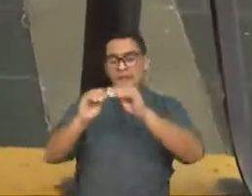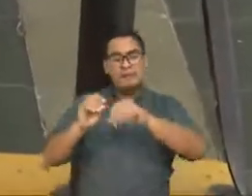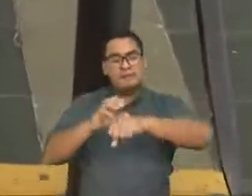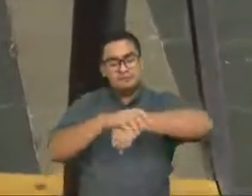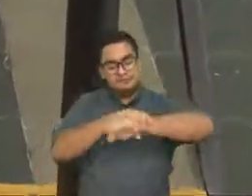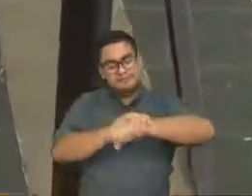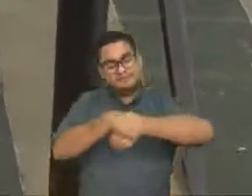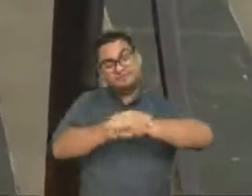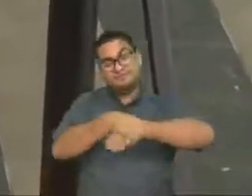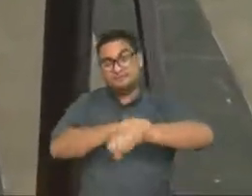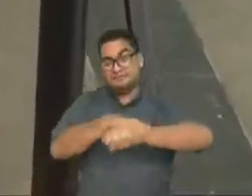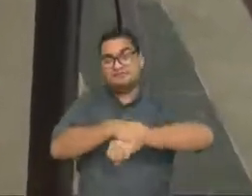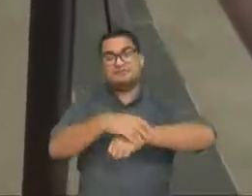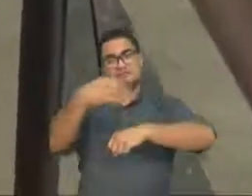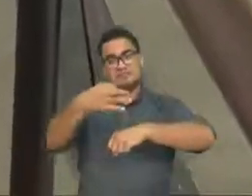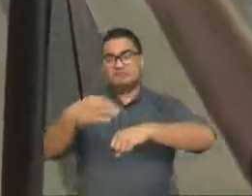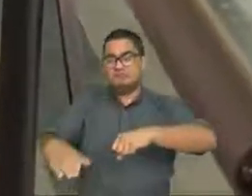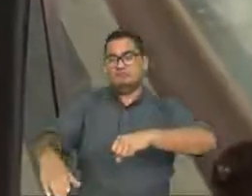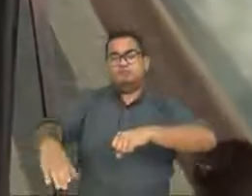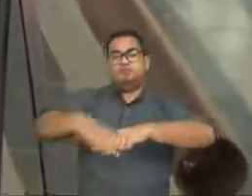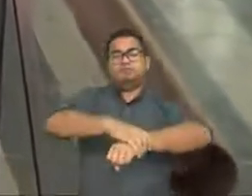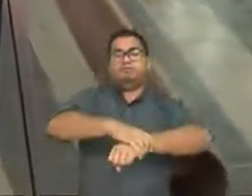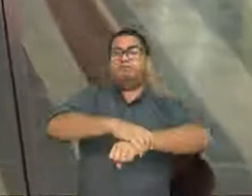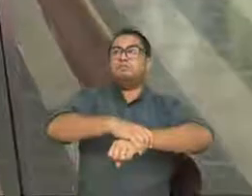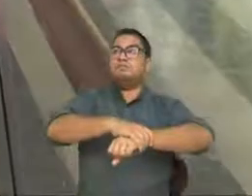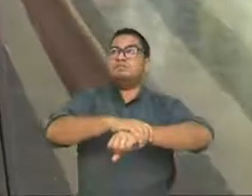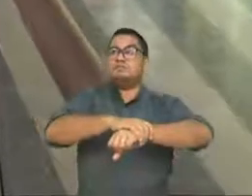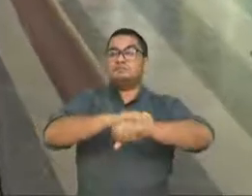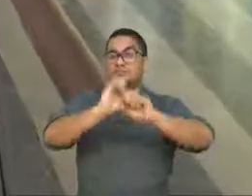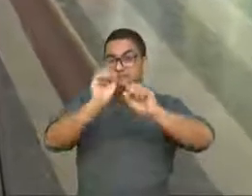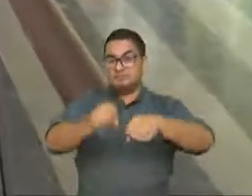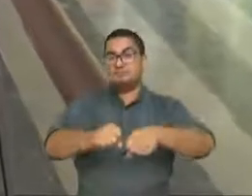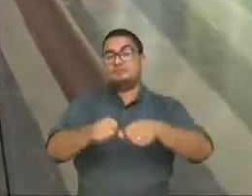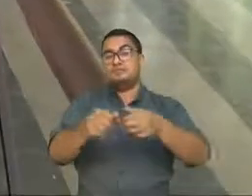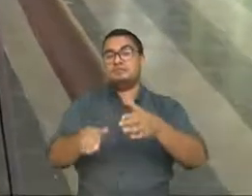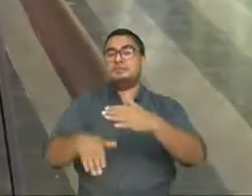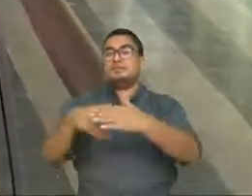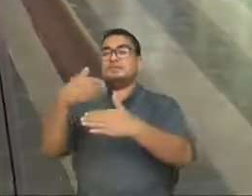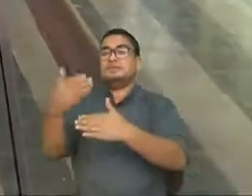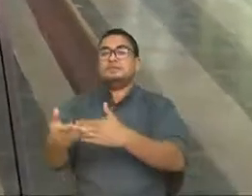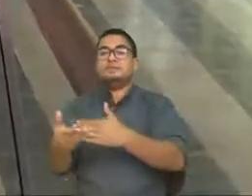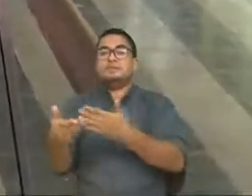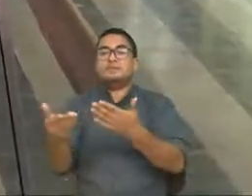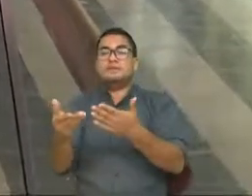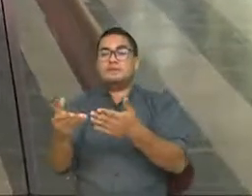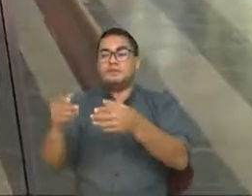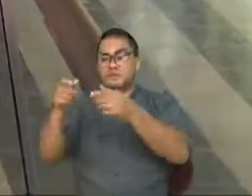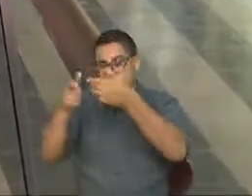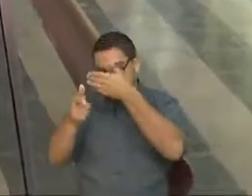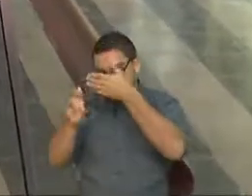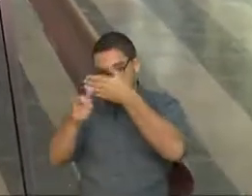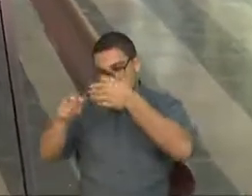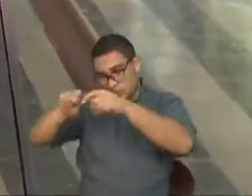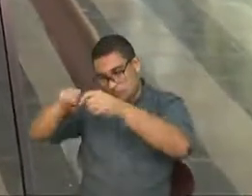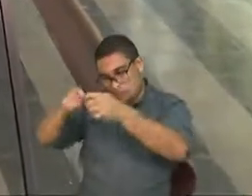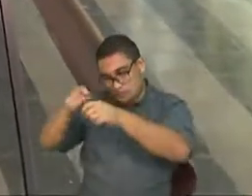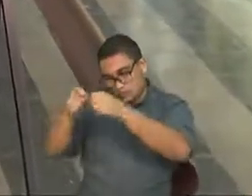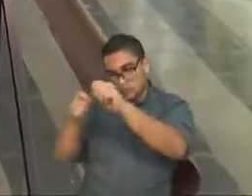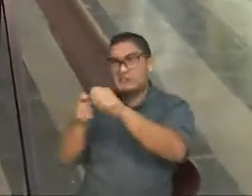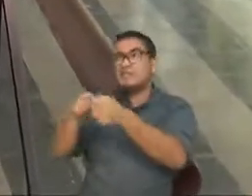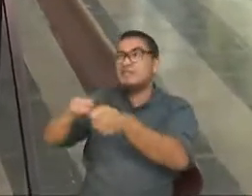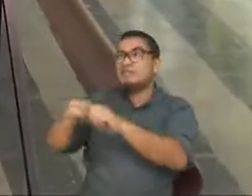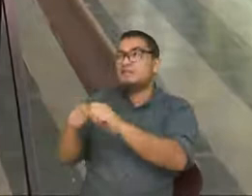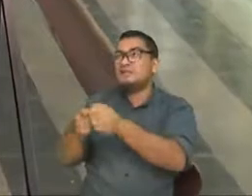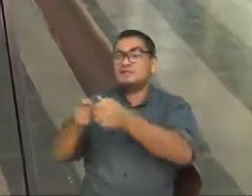una prótesis. Cuando ya el muñón lo tenemos listo para la prótesis, viene el confeccionamiento de su prótesis, que la hace el